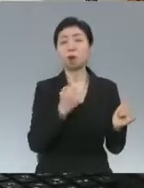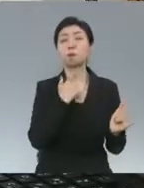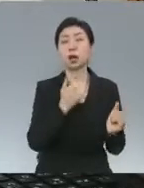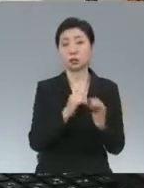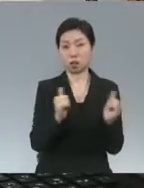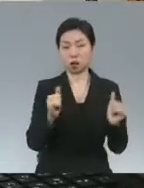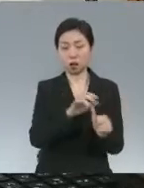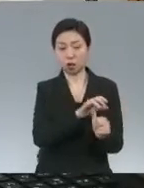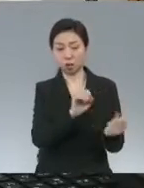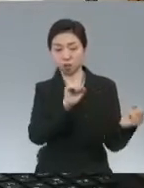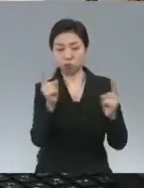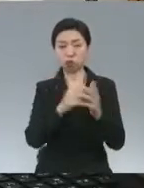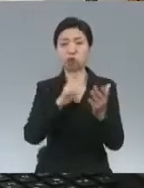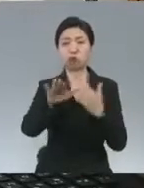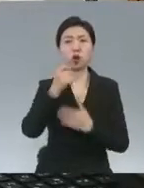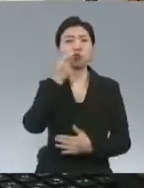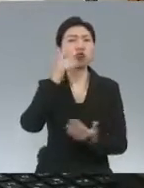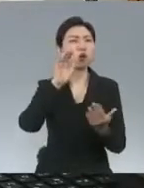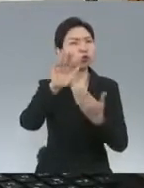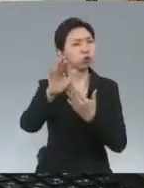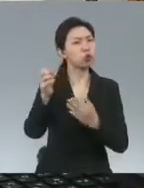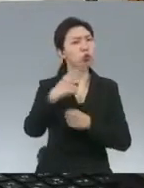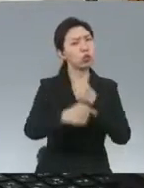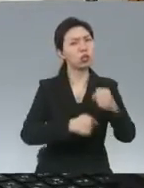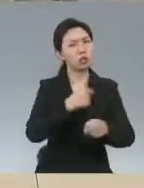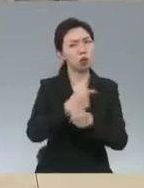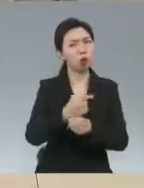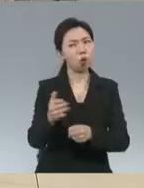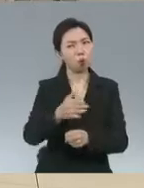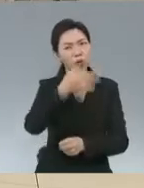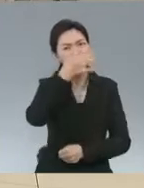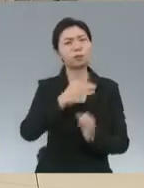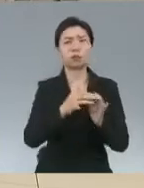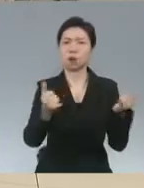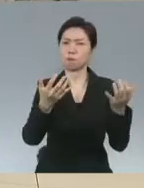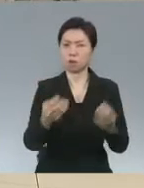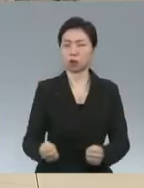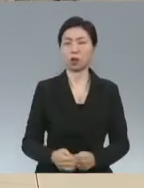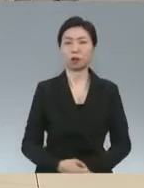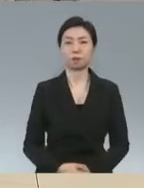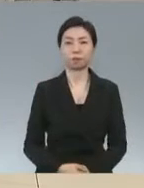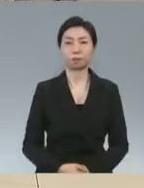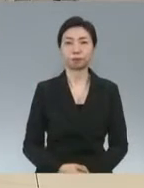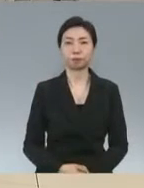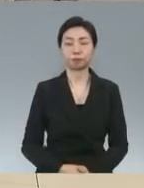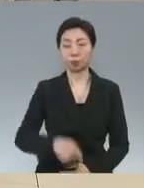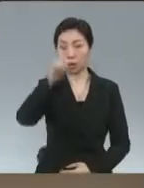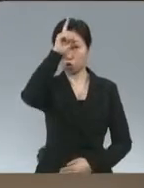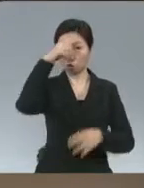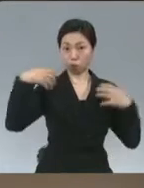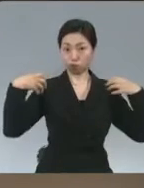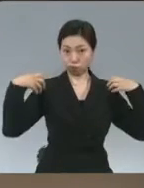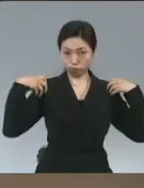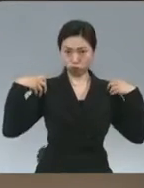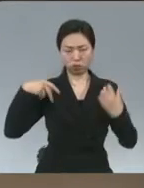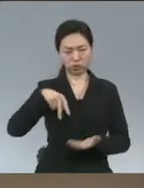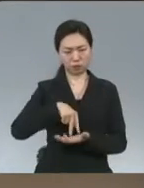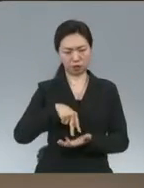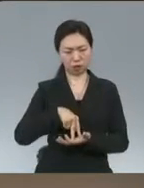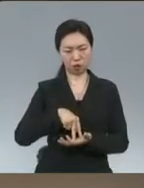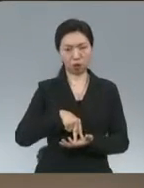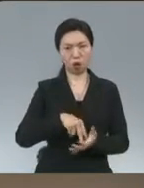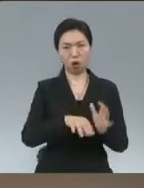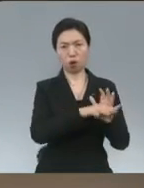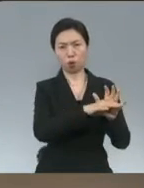86 más que el día anterior mientras que la tasa de ocupación en cuidados intensivos ronda el 66% el